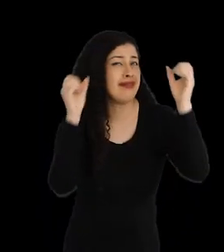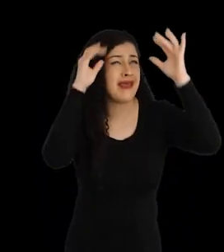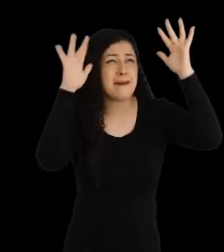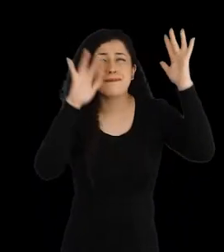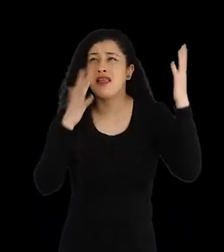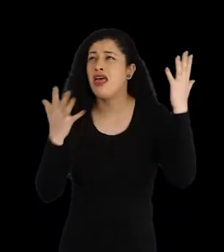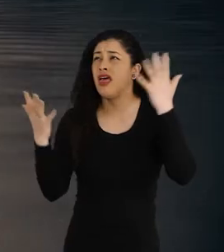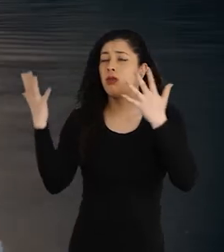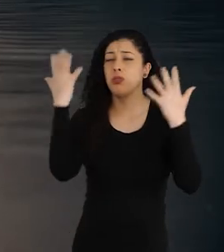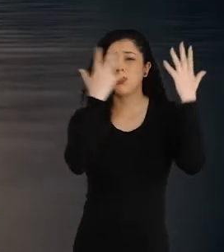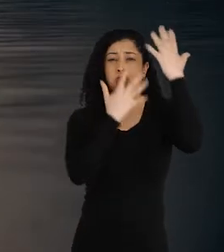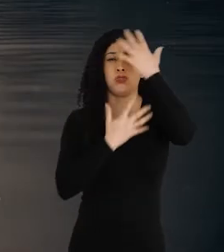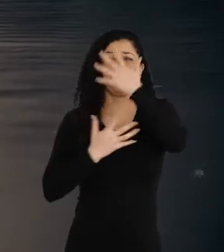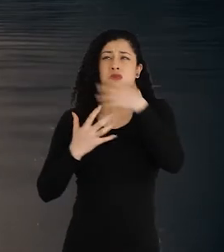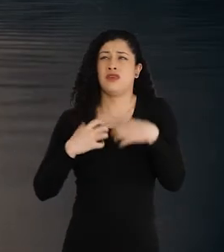Juan B. sale del agua.